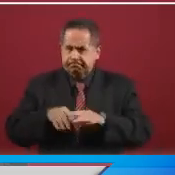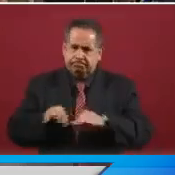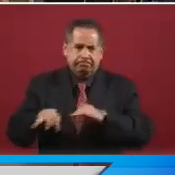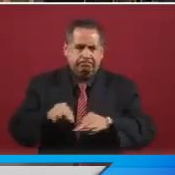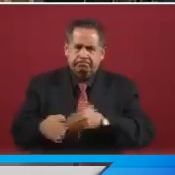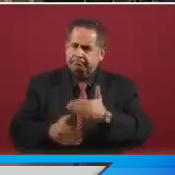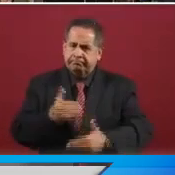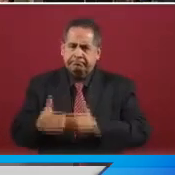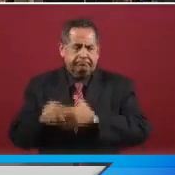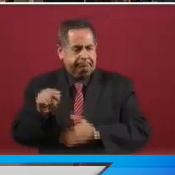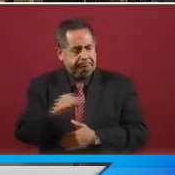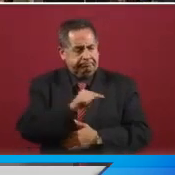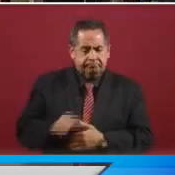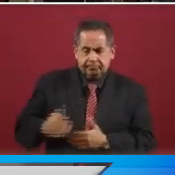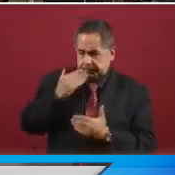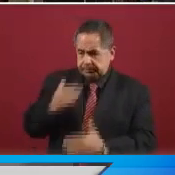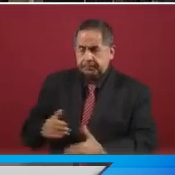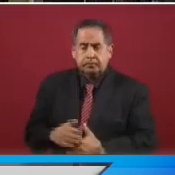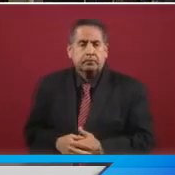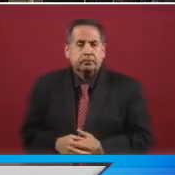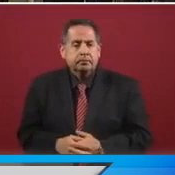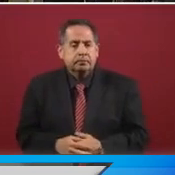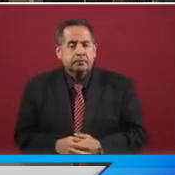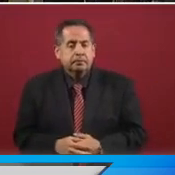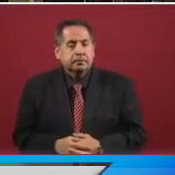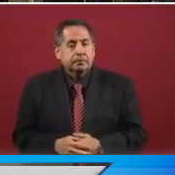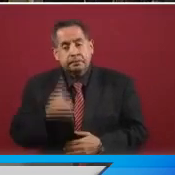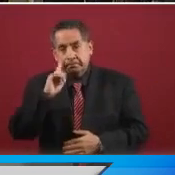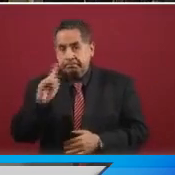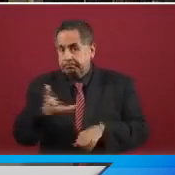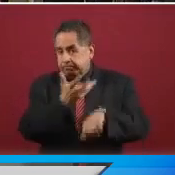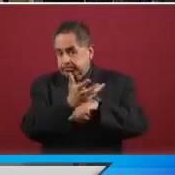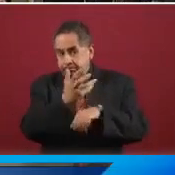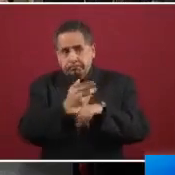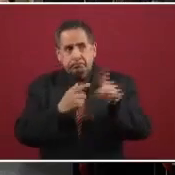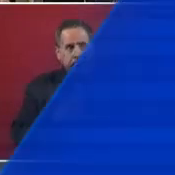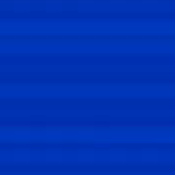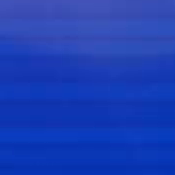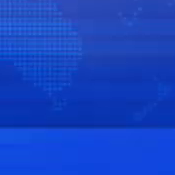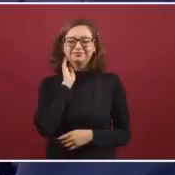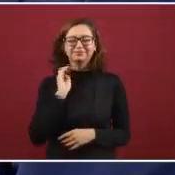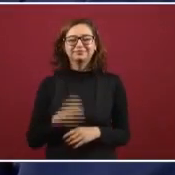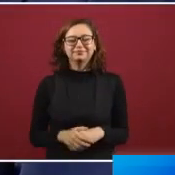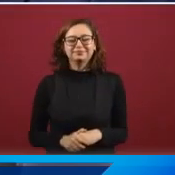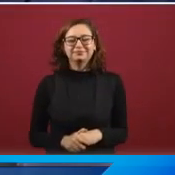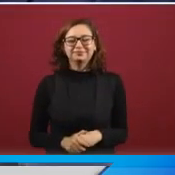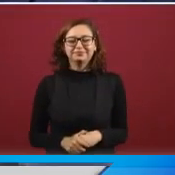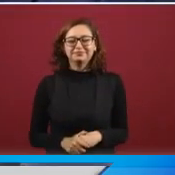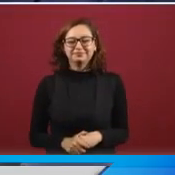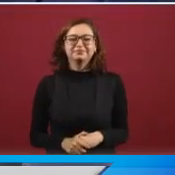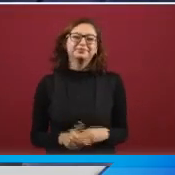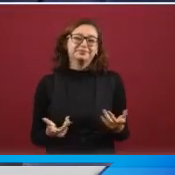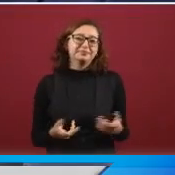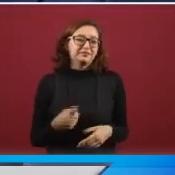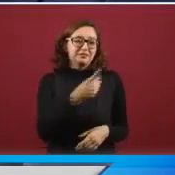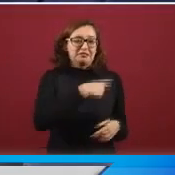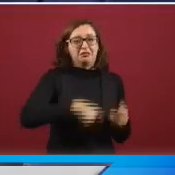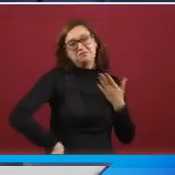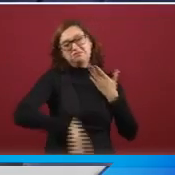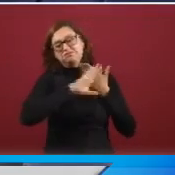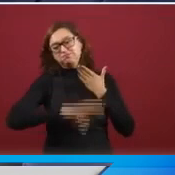en los distintos países y es atendiendo las causas como se logrará atemperar este fenómeno. Ataques de la